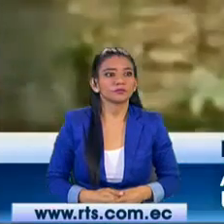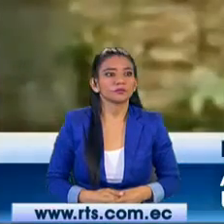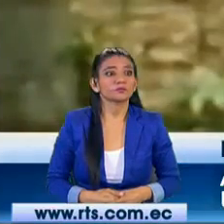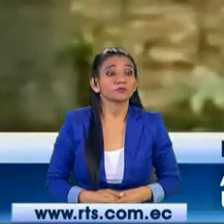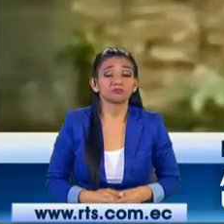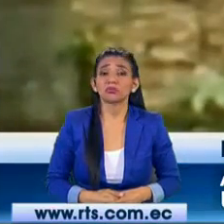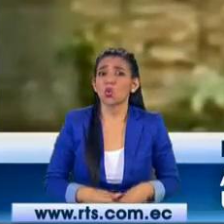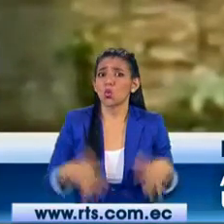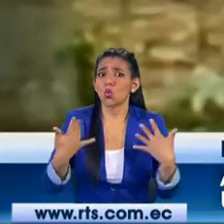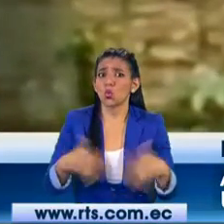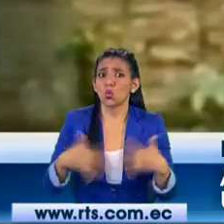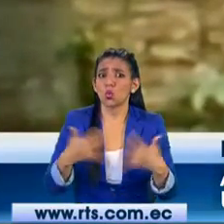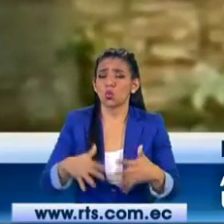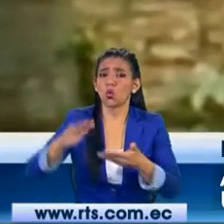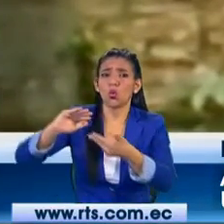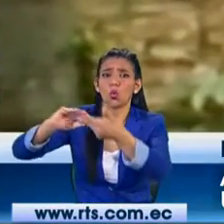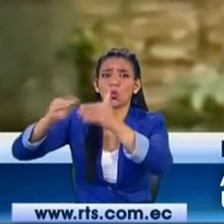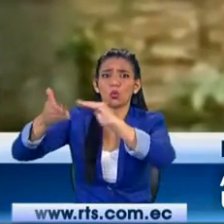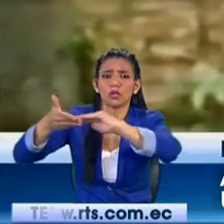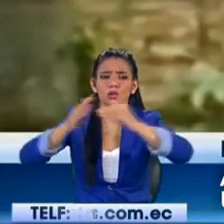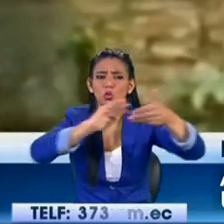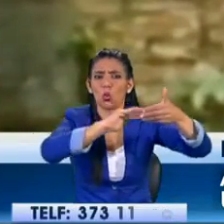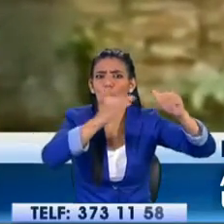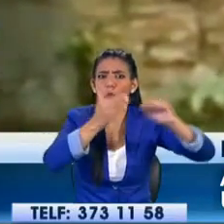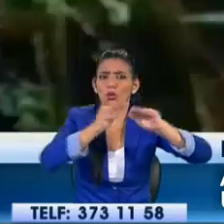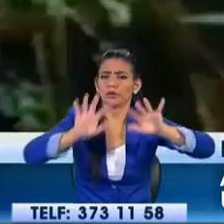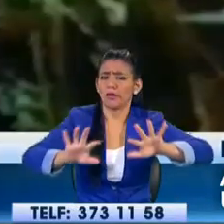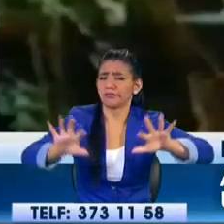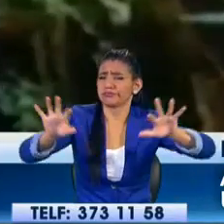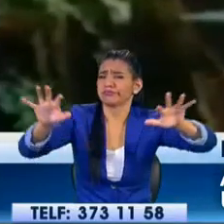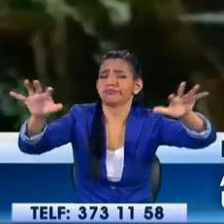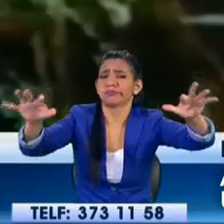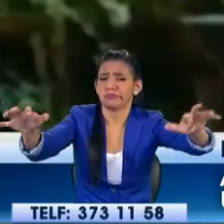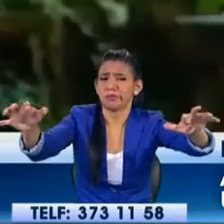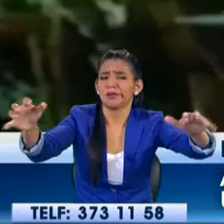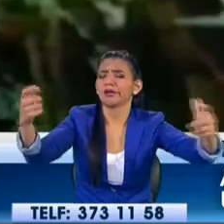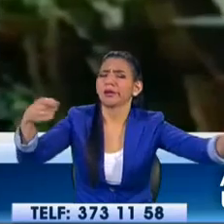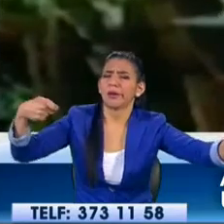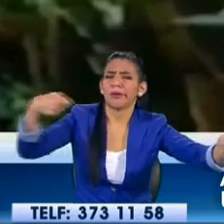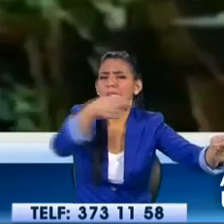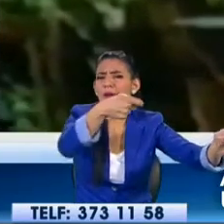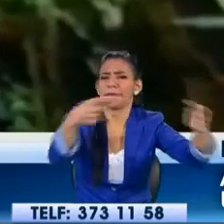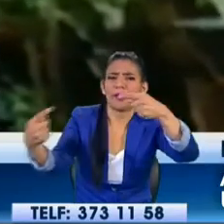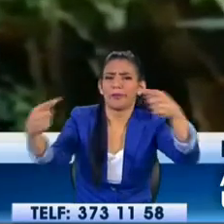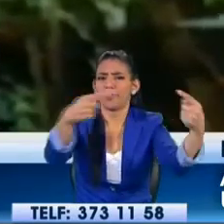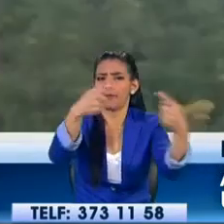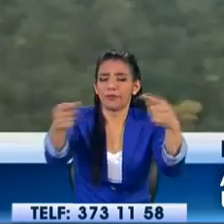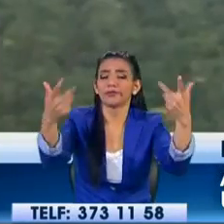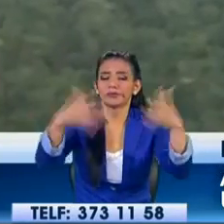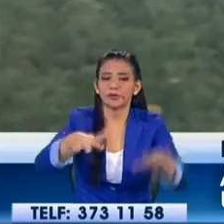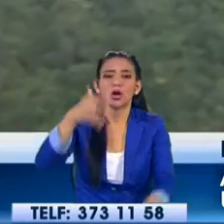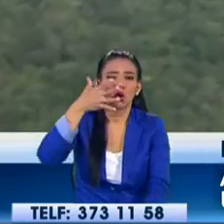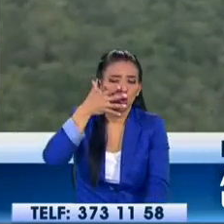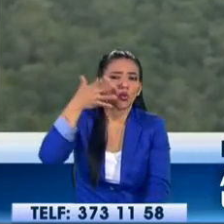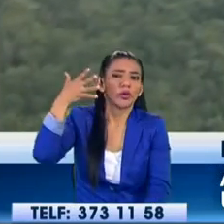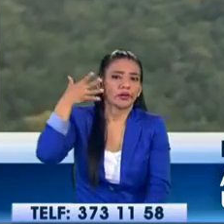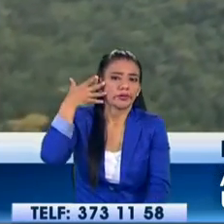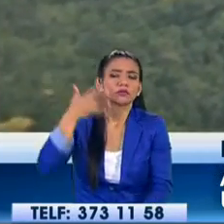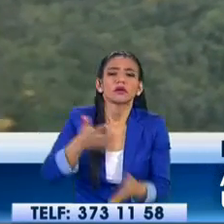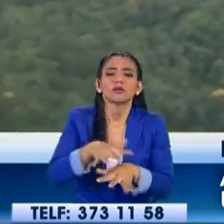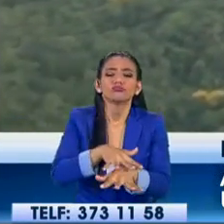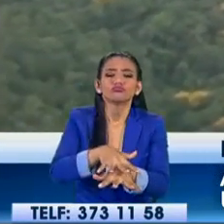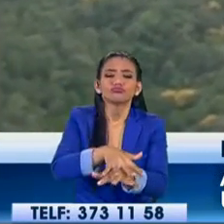Un nuevo ataque de personas que viven en aislamiento voluntario se registró en medio de la selva amazónica ecuatoriana. Fue en la cuenca del